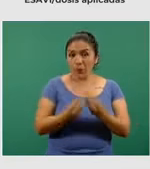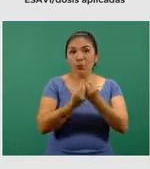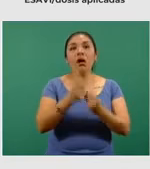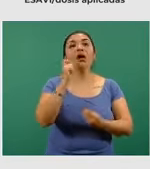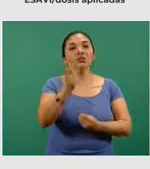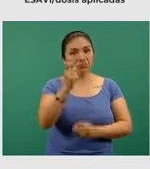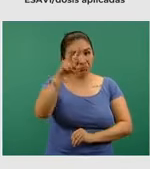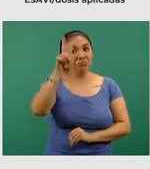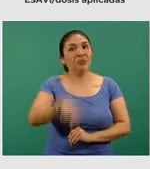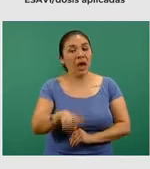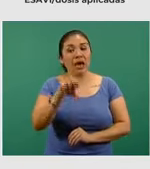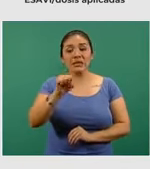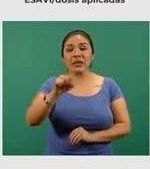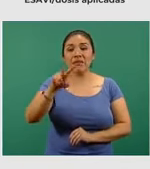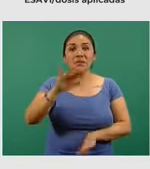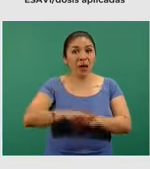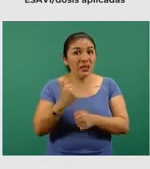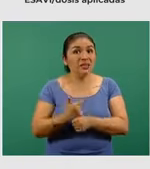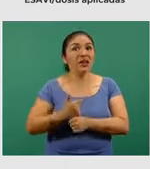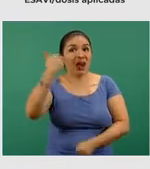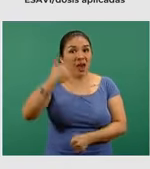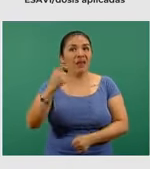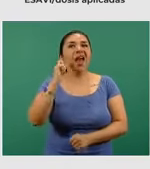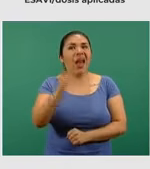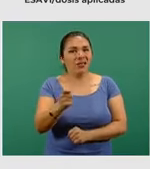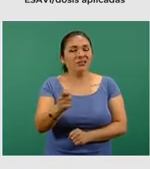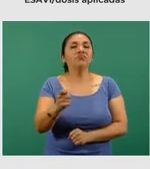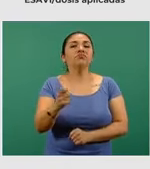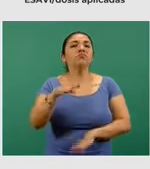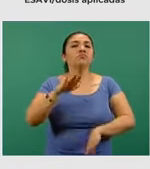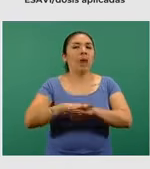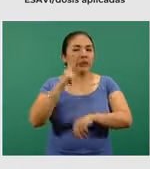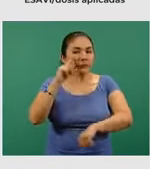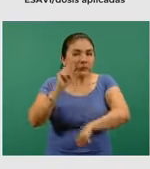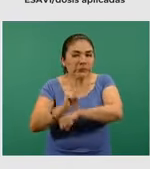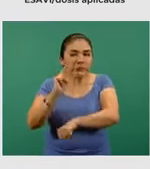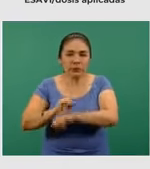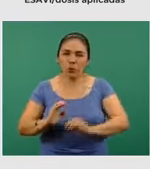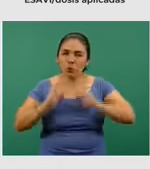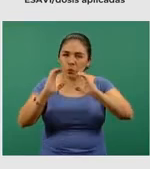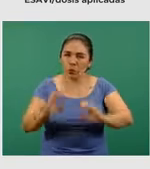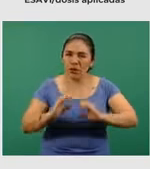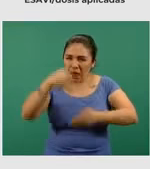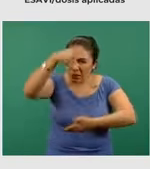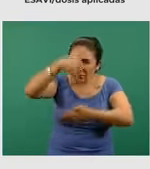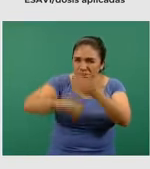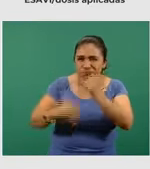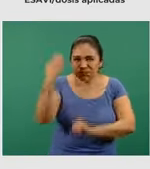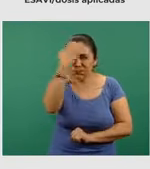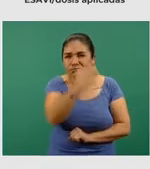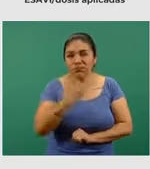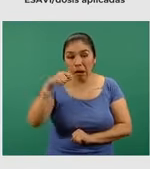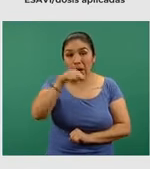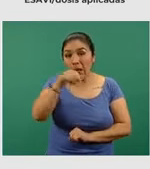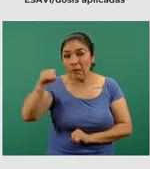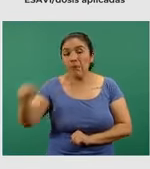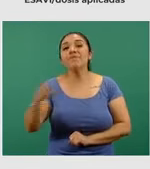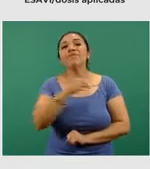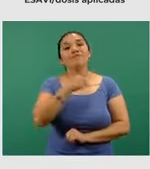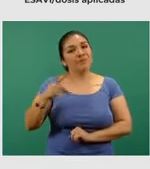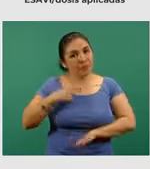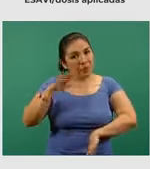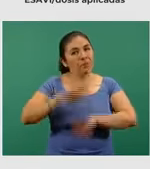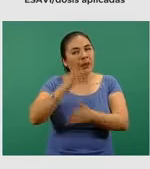sido realmente los ESAVIS graves, que son los que obviamente tienen un mayor cuidado, un mayor estudio y que en su momento deben de ser